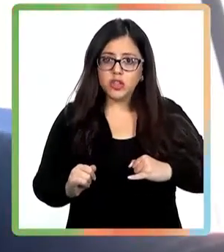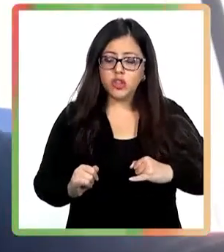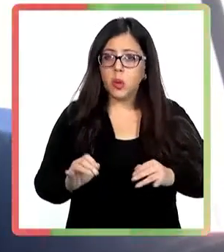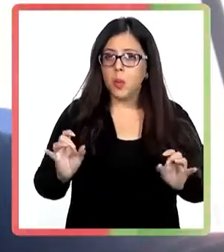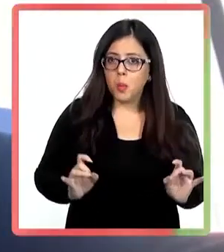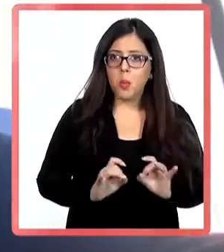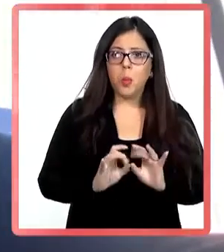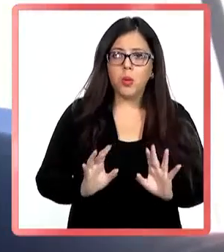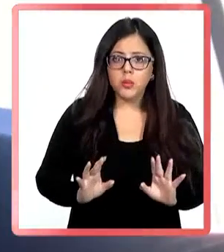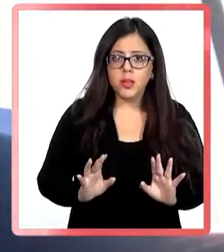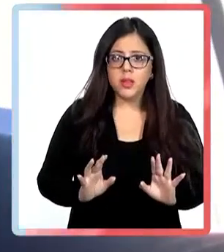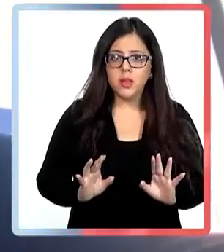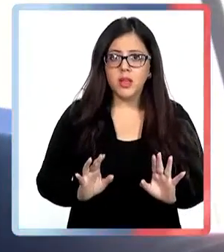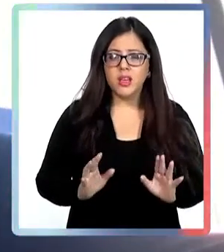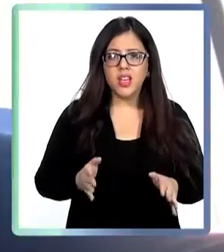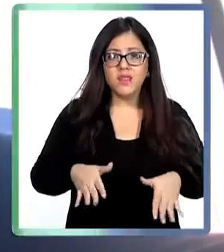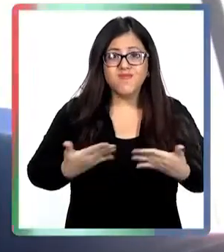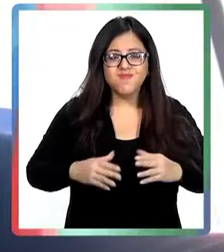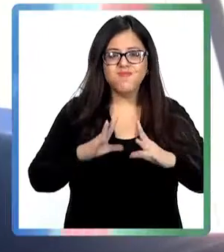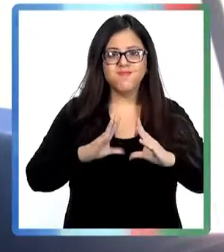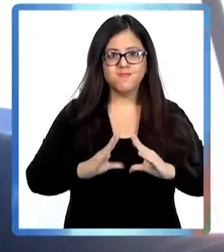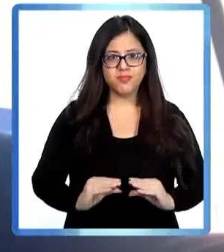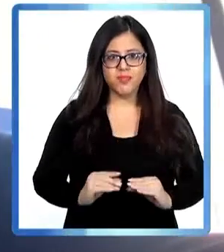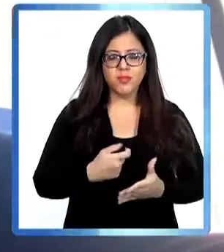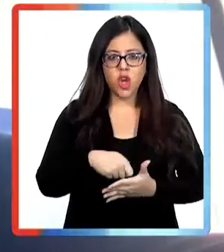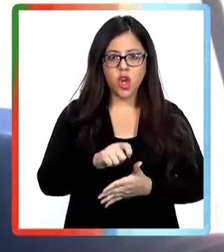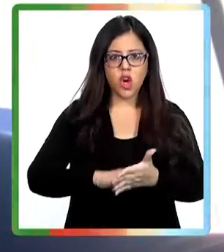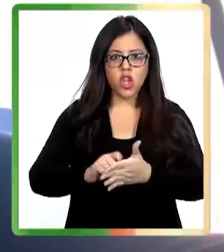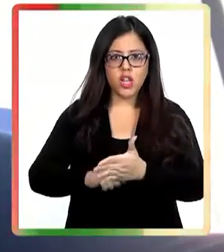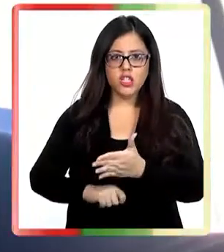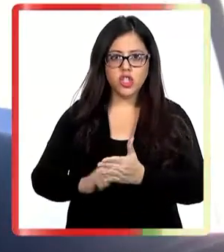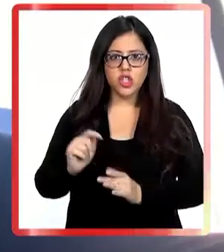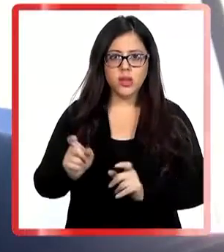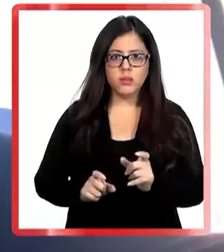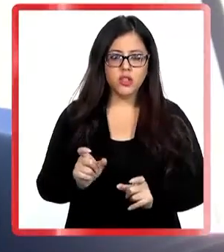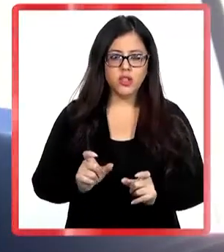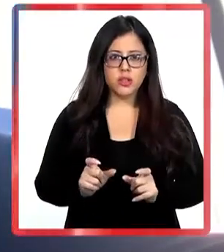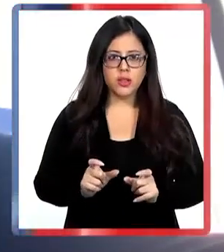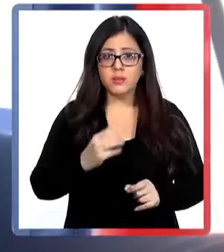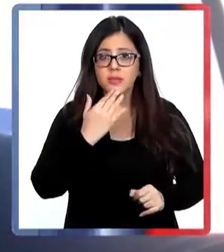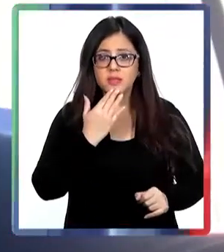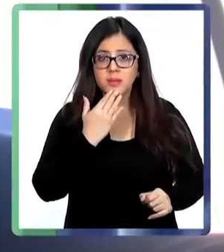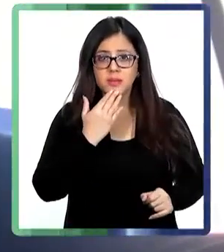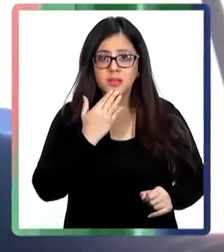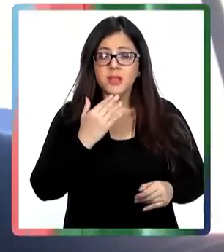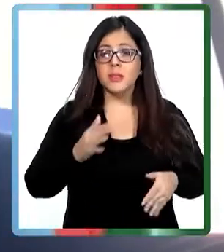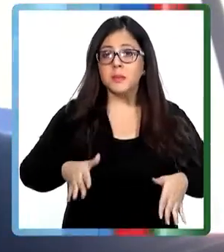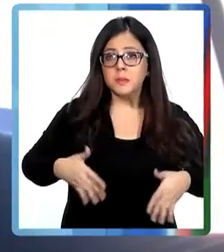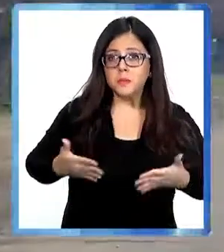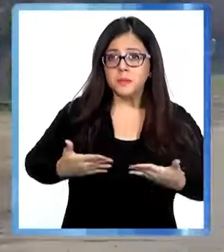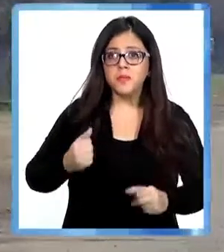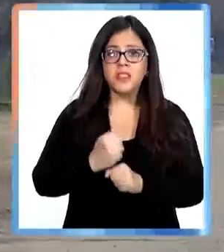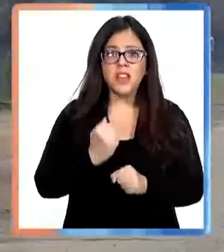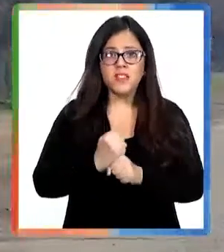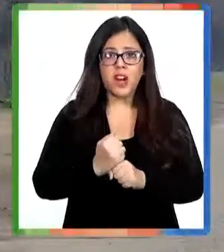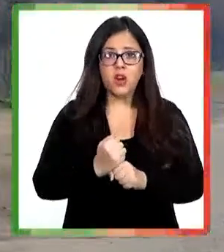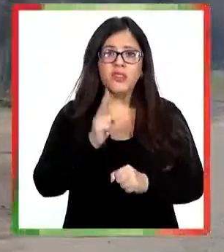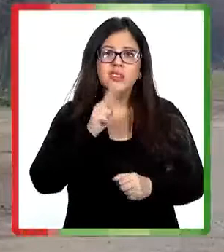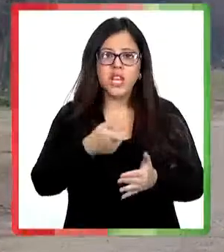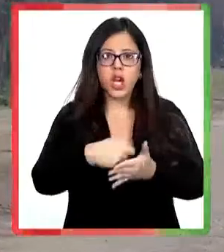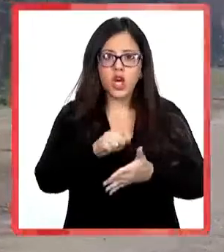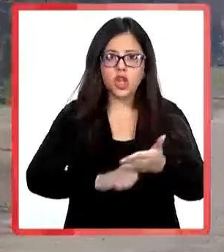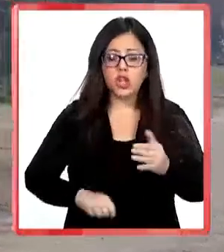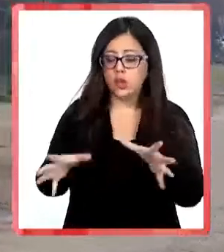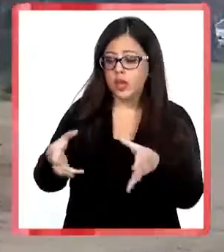podría desincentivar la contratación de gente y además incentivar el empleo informal. En la Cámara